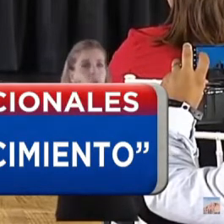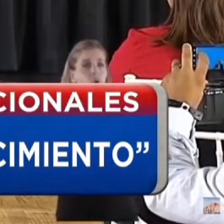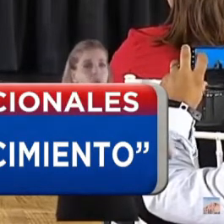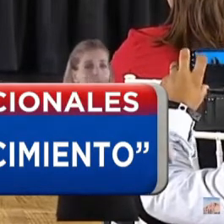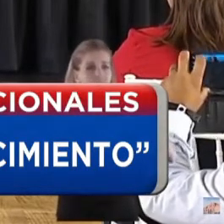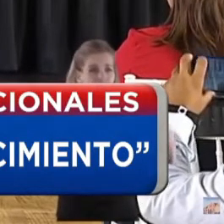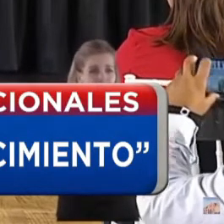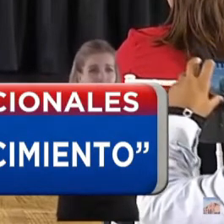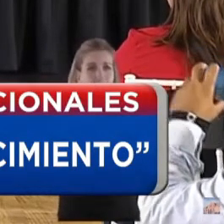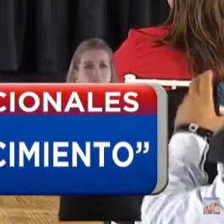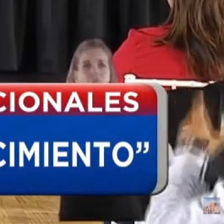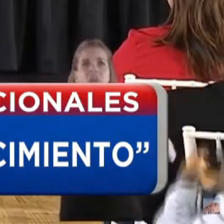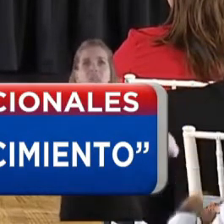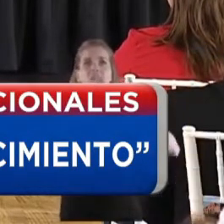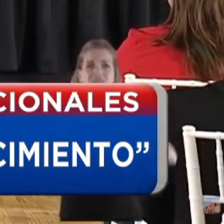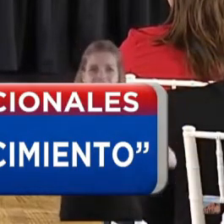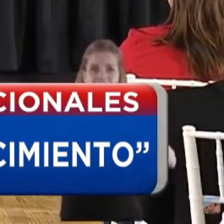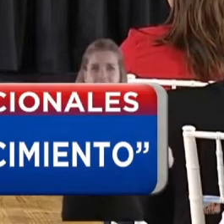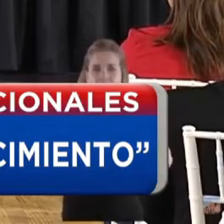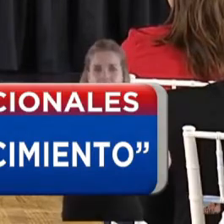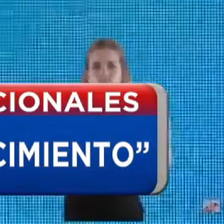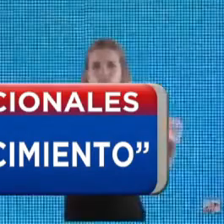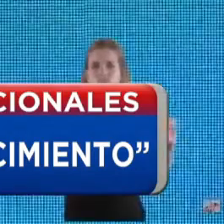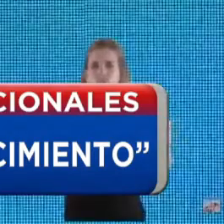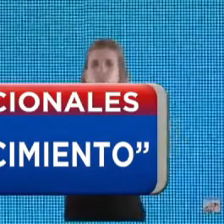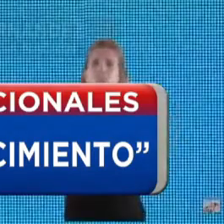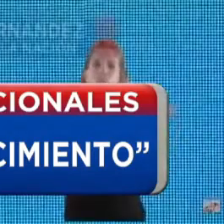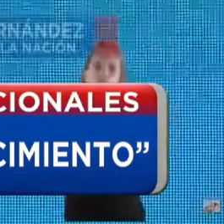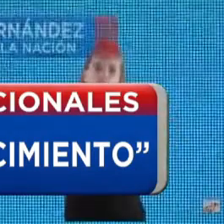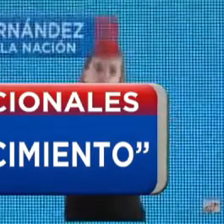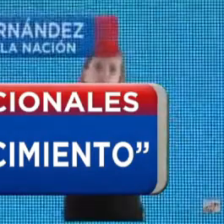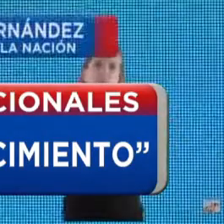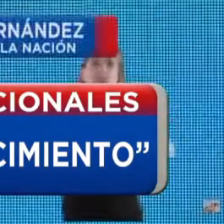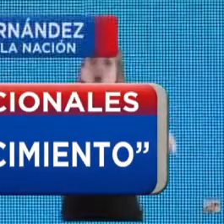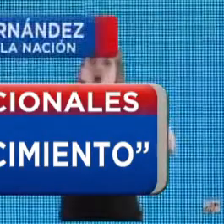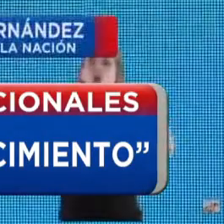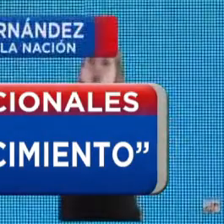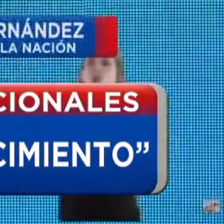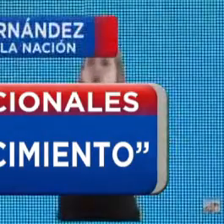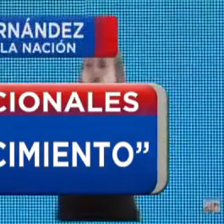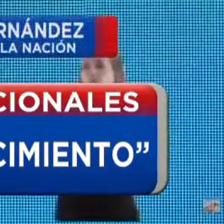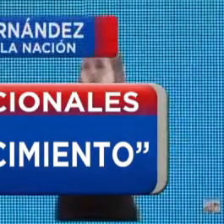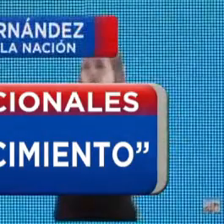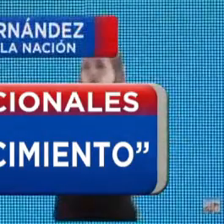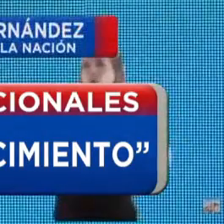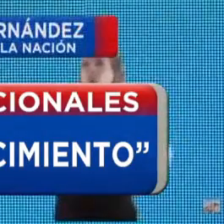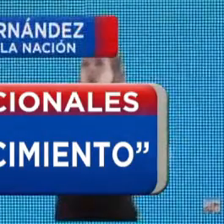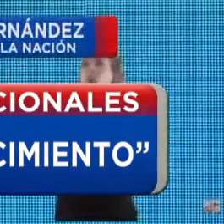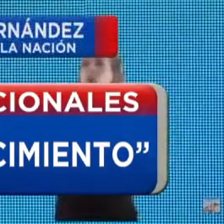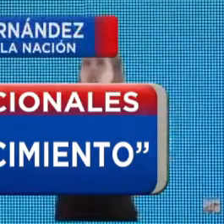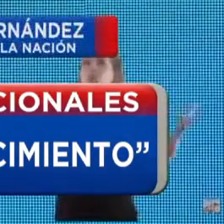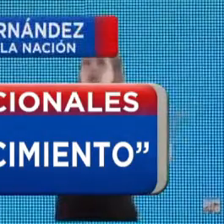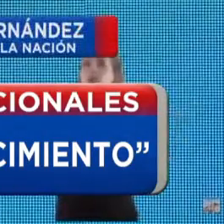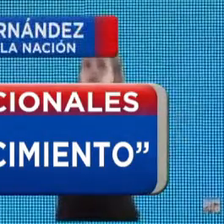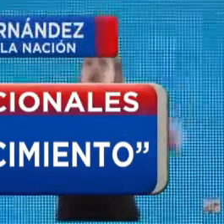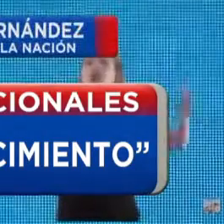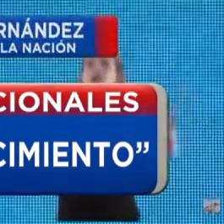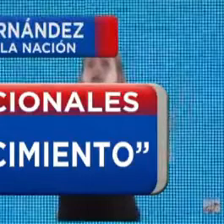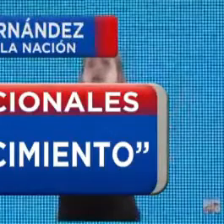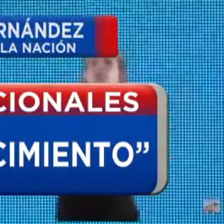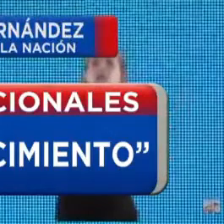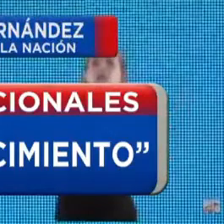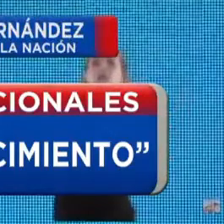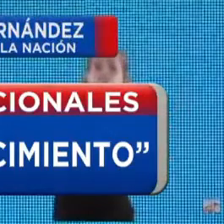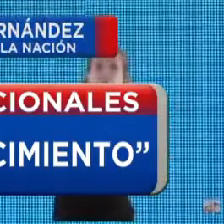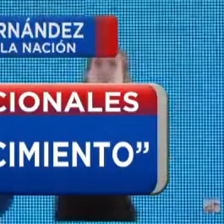las que estamos haciendo y vamos a hacer más obras. Porque la inversión en obra pública va a crecer y no va a haber acuerdo con